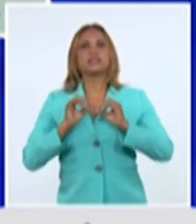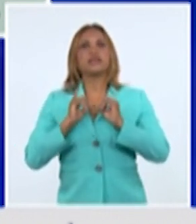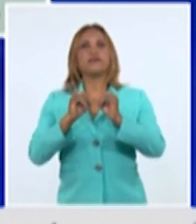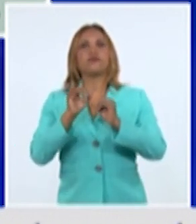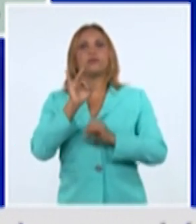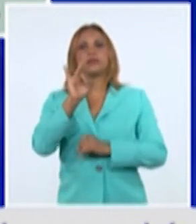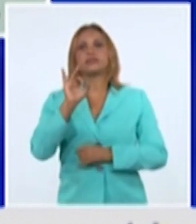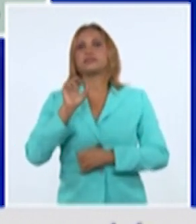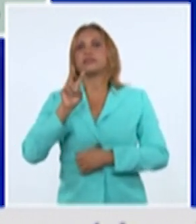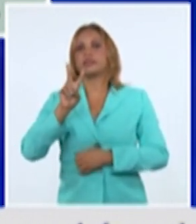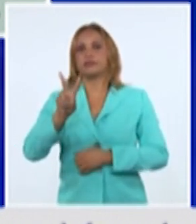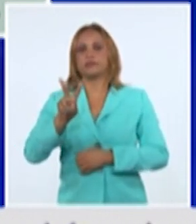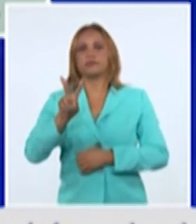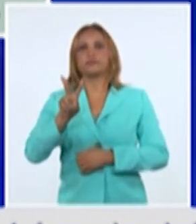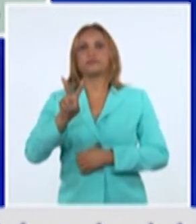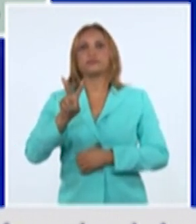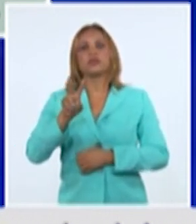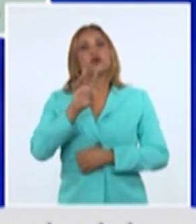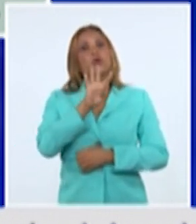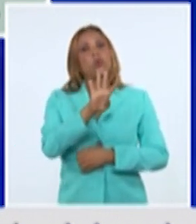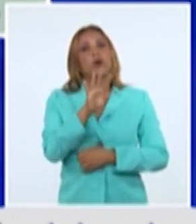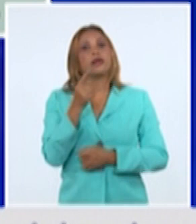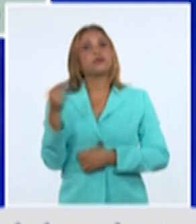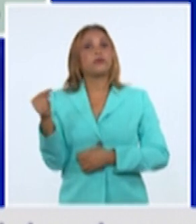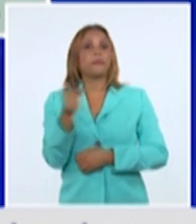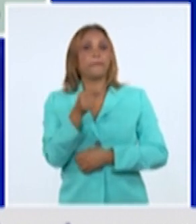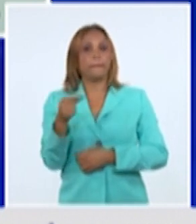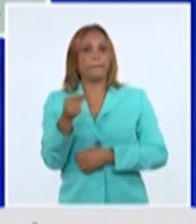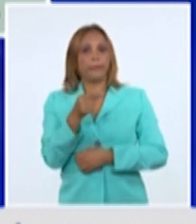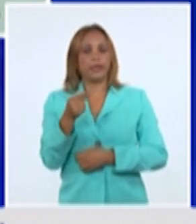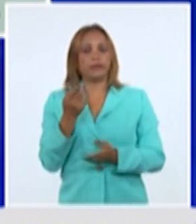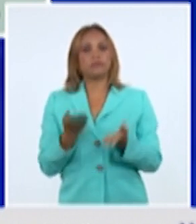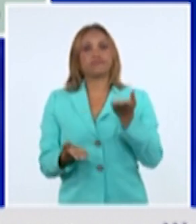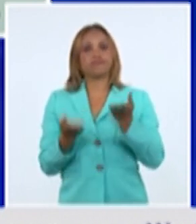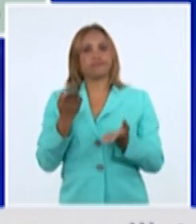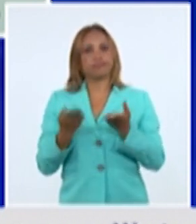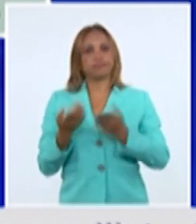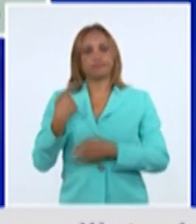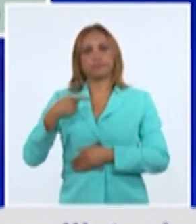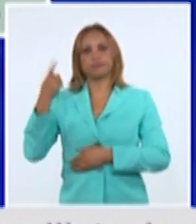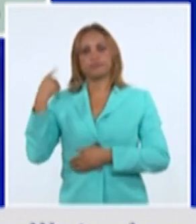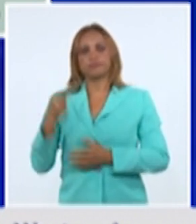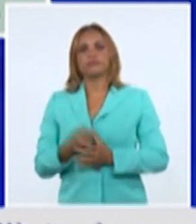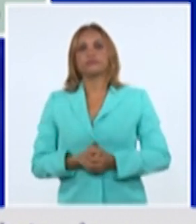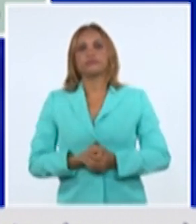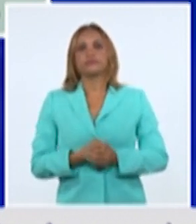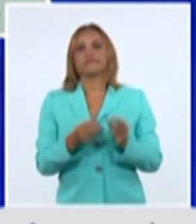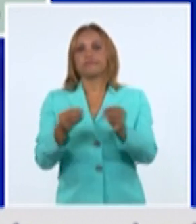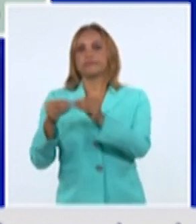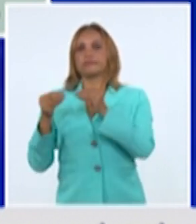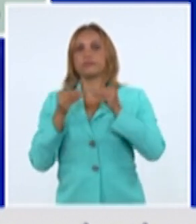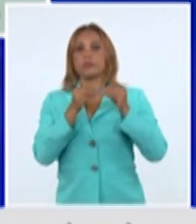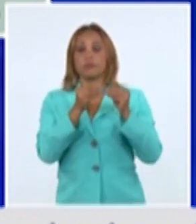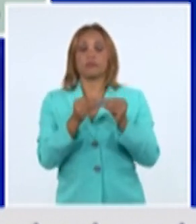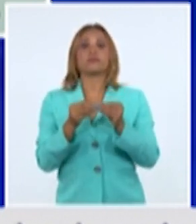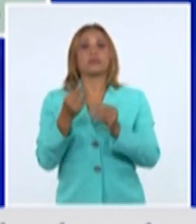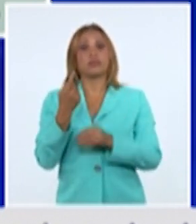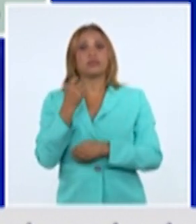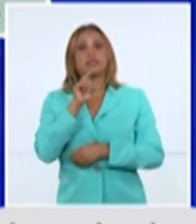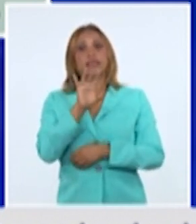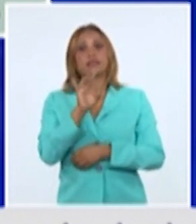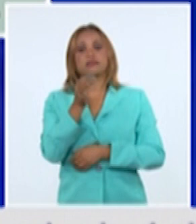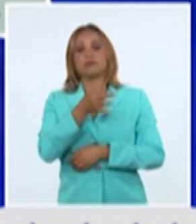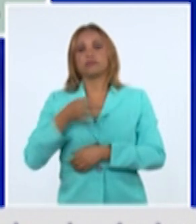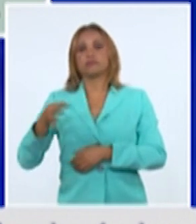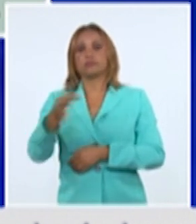casos autóctonos, 4 casos menos en relación con la jornada precedente y con una transmisión todavía en sus 15